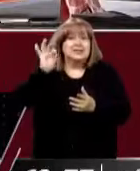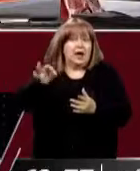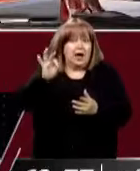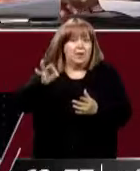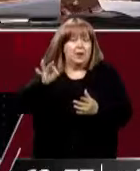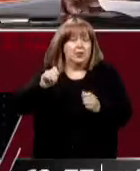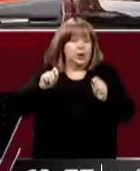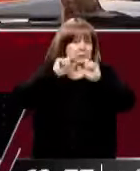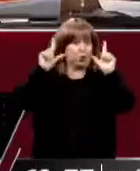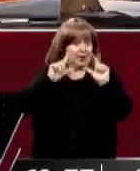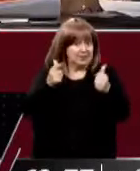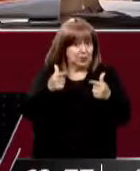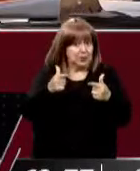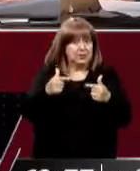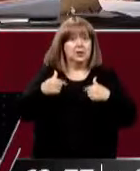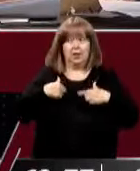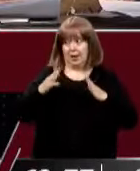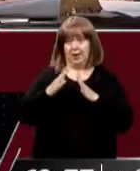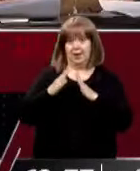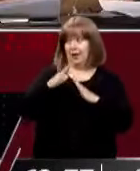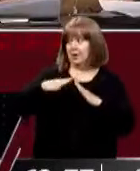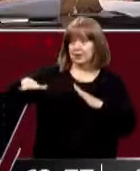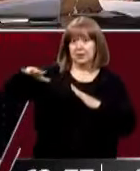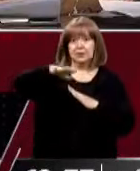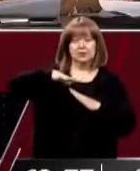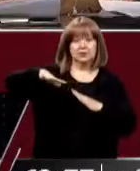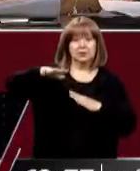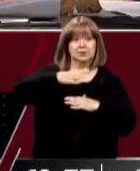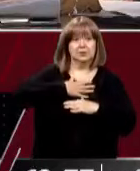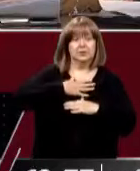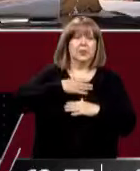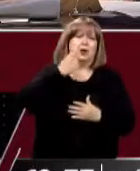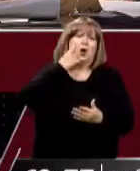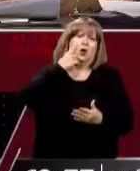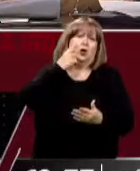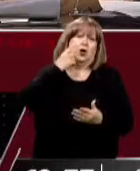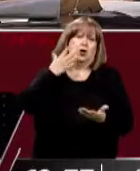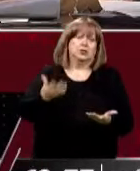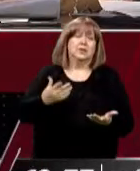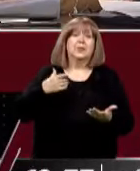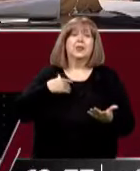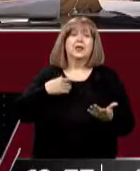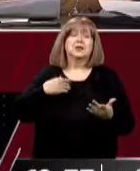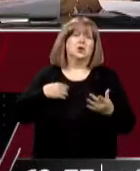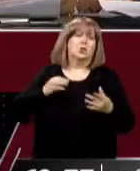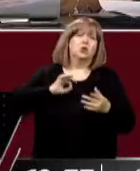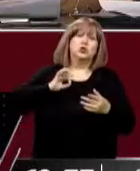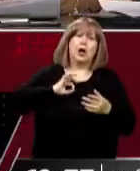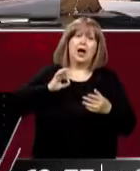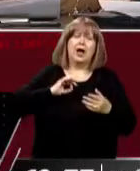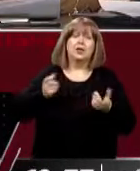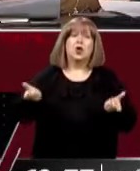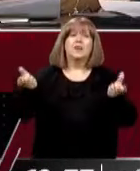algo que desconocían que estaba sucediendo. No, totalmente, lo conocen porque nos conocemos. Yo soy miembro desde hace bastante tiempo